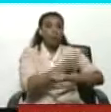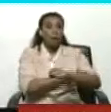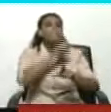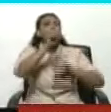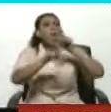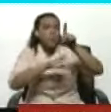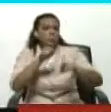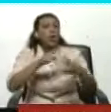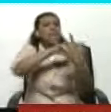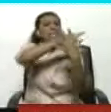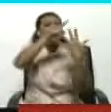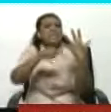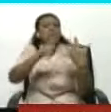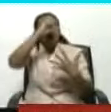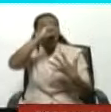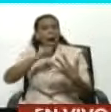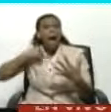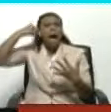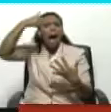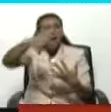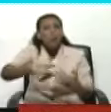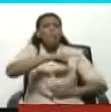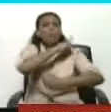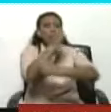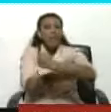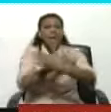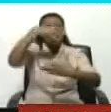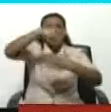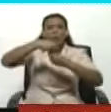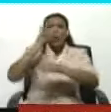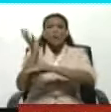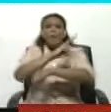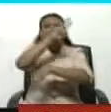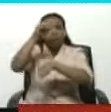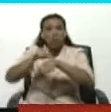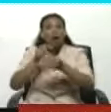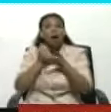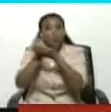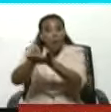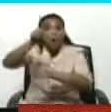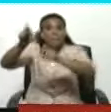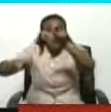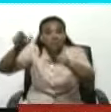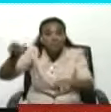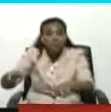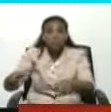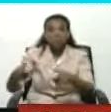Pregunto yo, en esos 5 años que ellos fueron poder en la Asamblea Nacional, ¿ayudaron al pueblo?